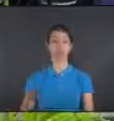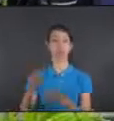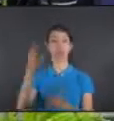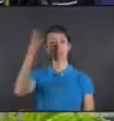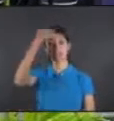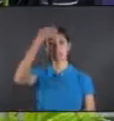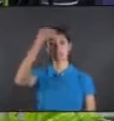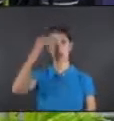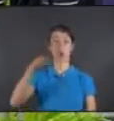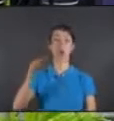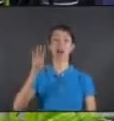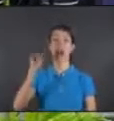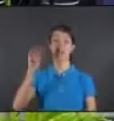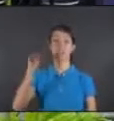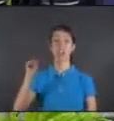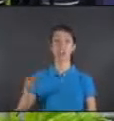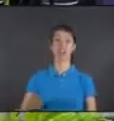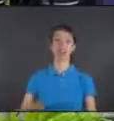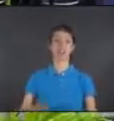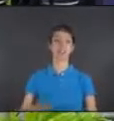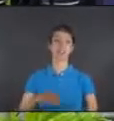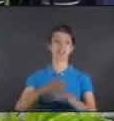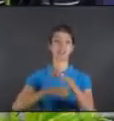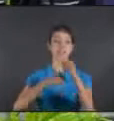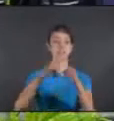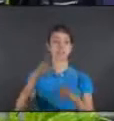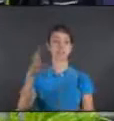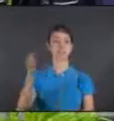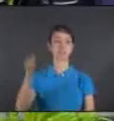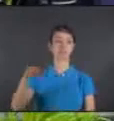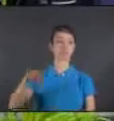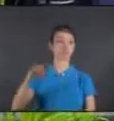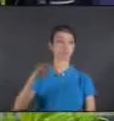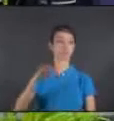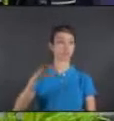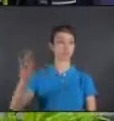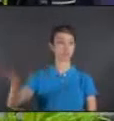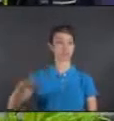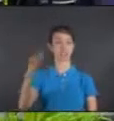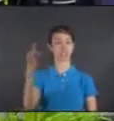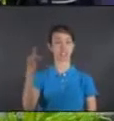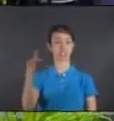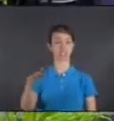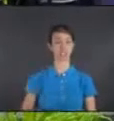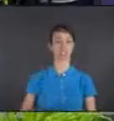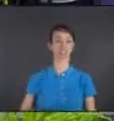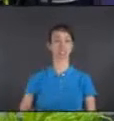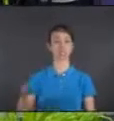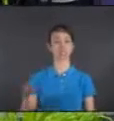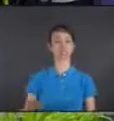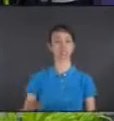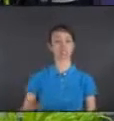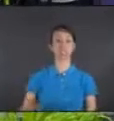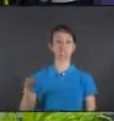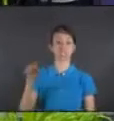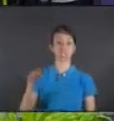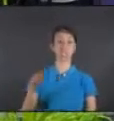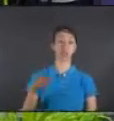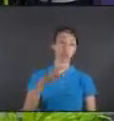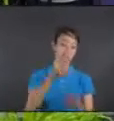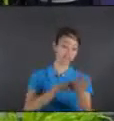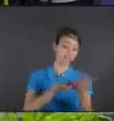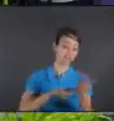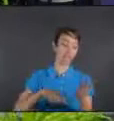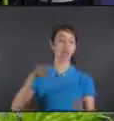Un reinicio, hombre. Ay, no, hermano, es que a mí ya no se me quedan las cosas, estoy muy burro. Usted sabe, cuando uno llega